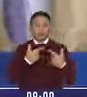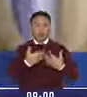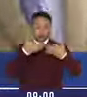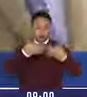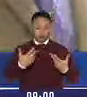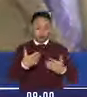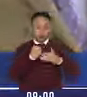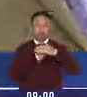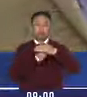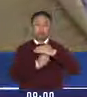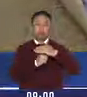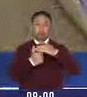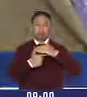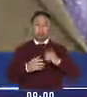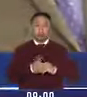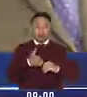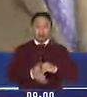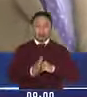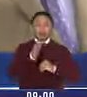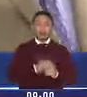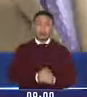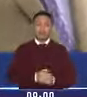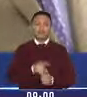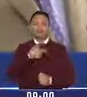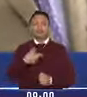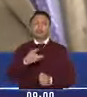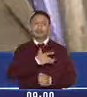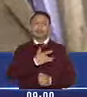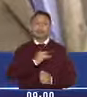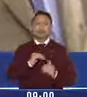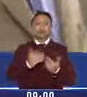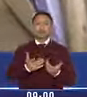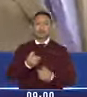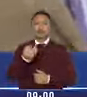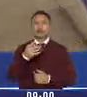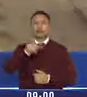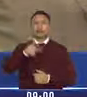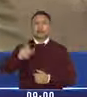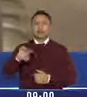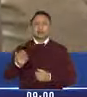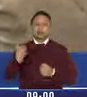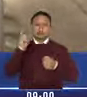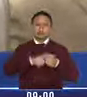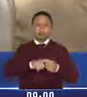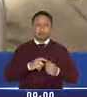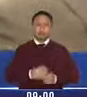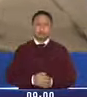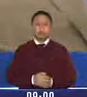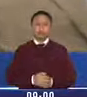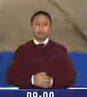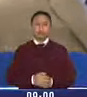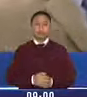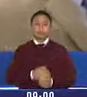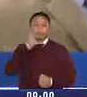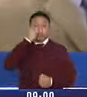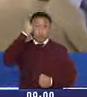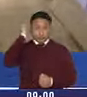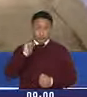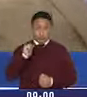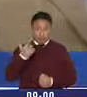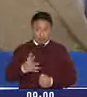oficialmente el metro inicia esta nueva fase. ¿Cómo ha recibido la ciudadanía? ¿Cuántas personas se han inscrito a través de la página? Bueno, desde ayer estamos